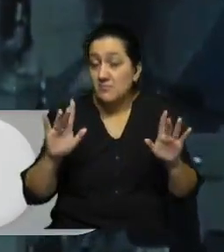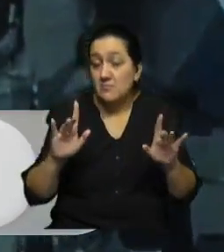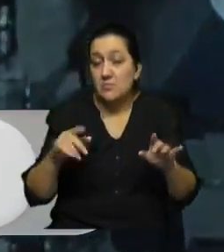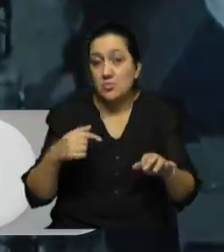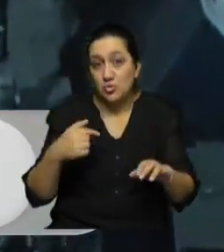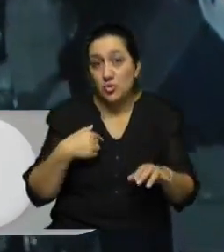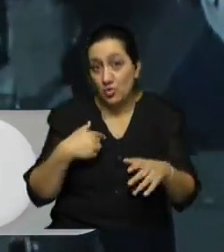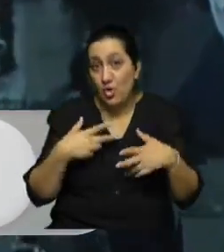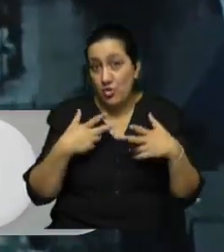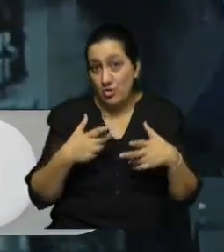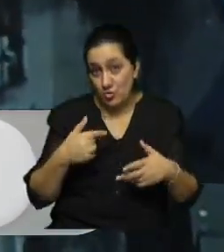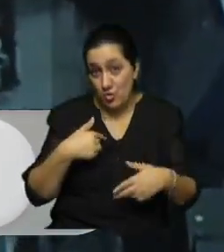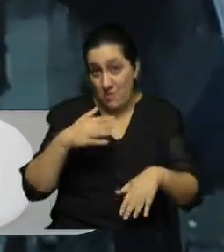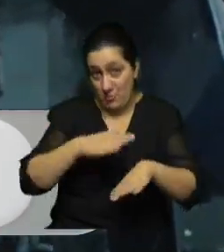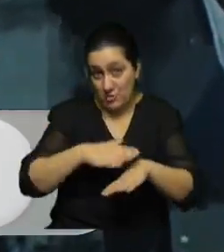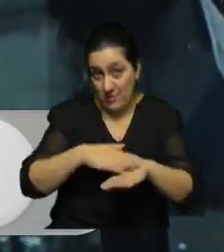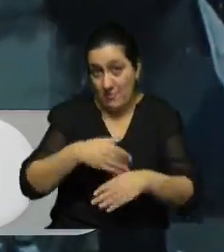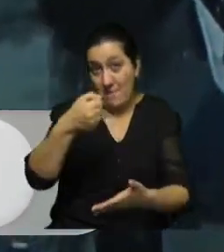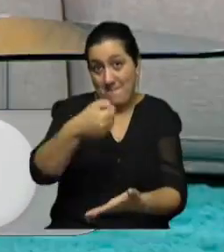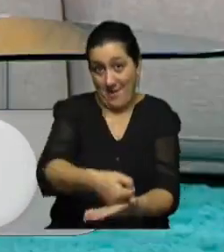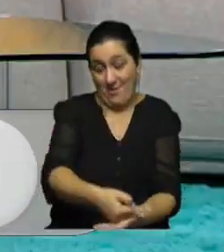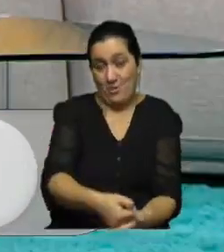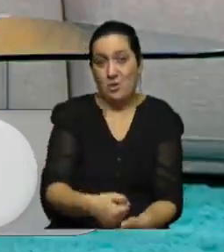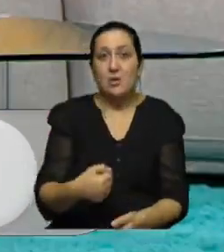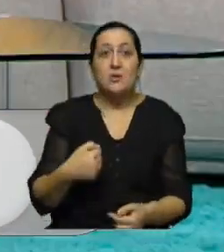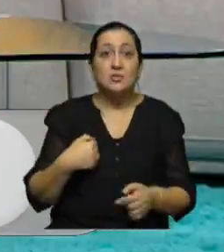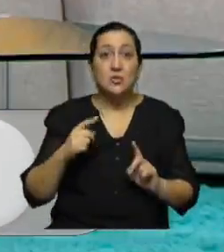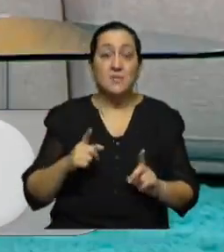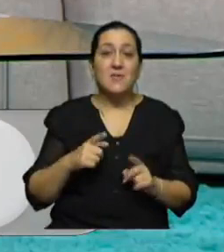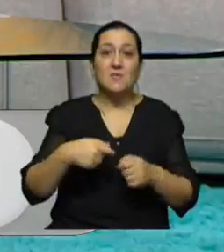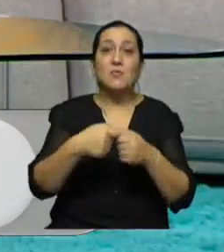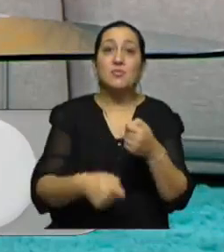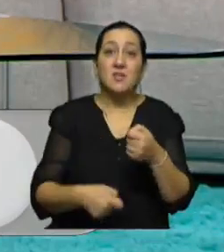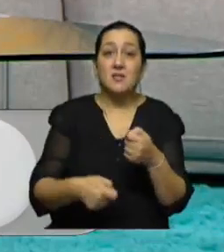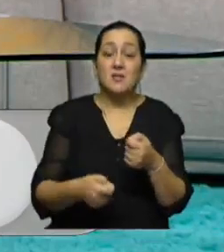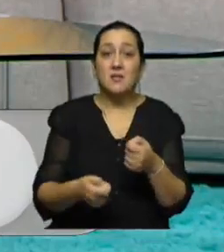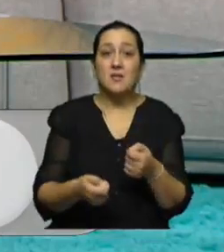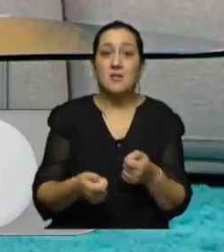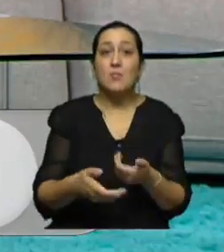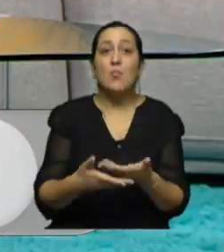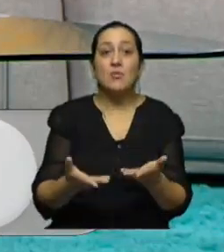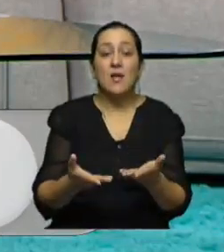digo y me hago cargo. Y lo vimos acá, yo saqué un ticket y lo vimos. Tienes el ticket donde te dice, el estudio